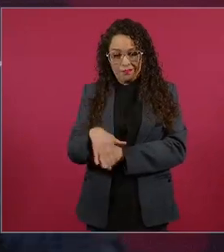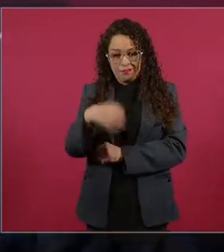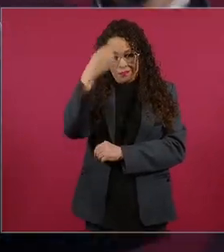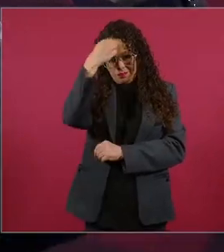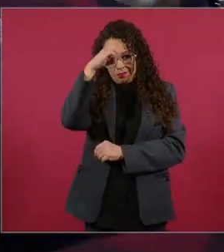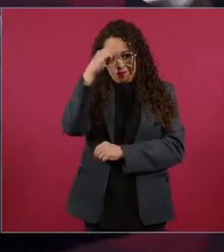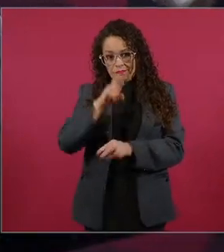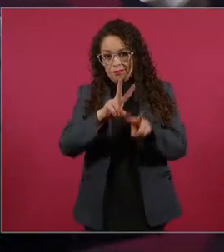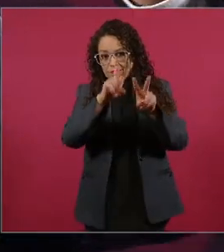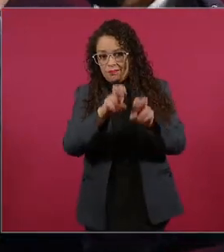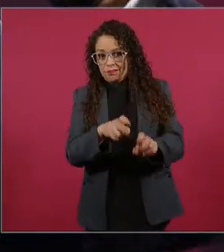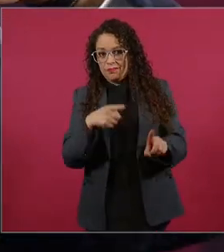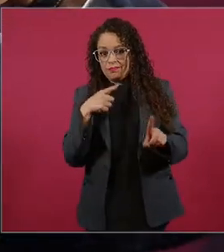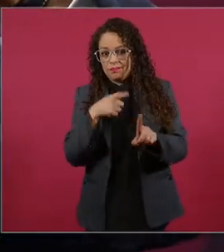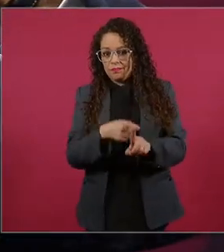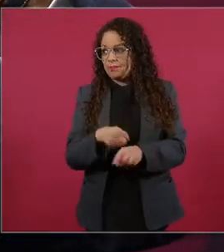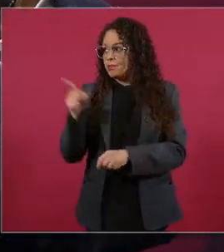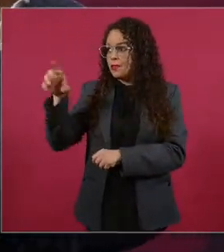conoce